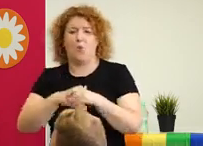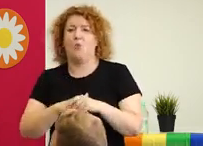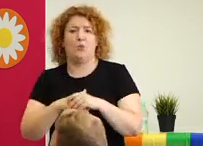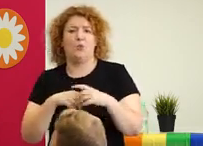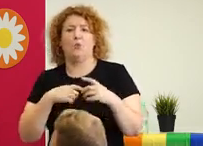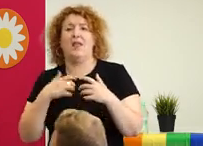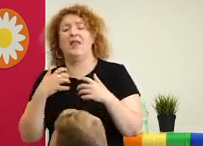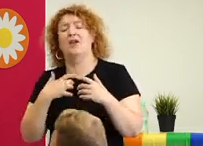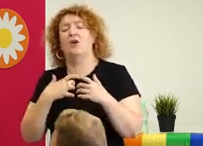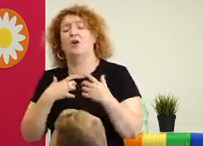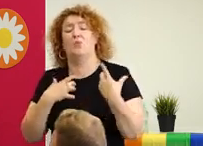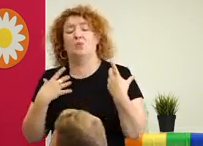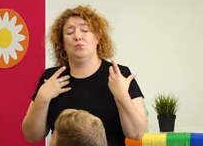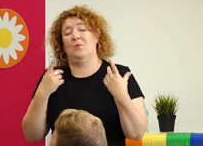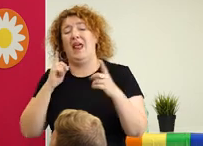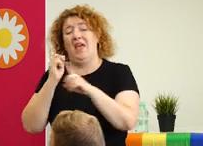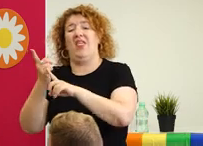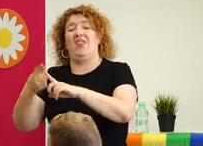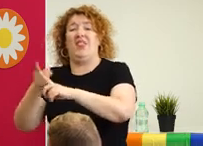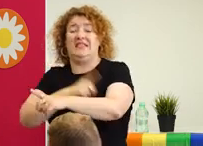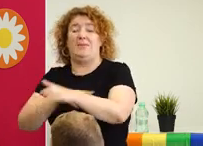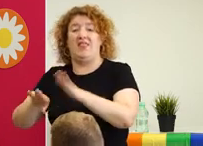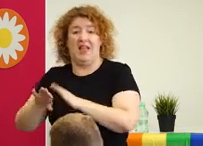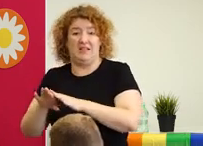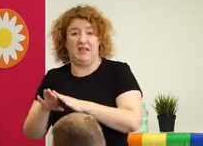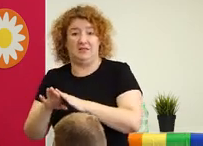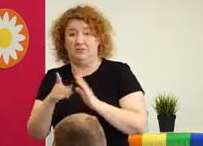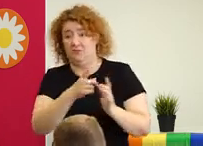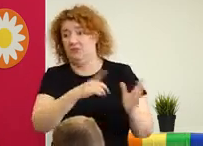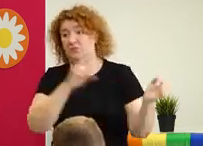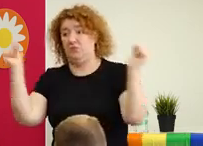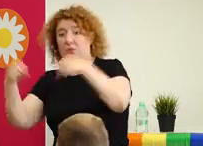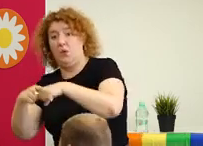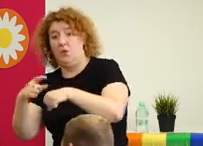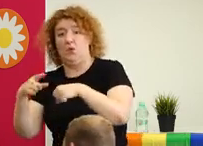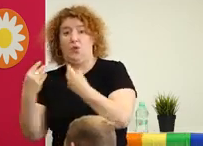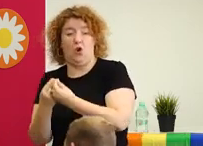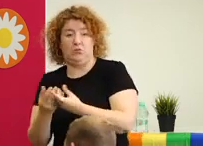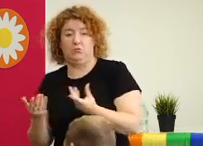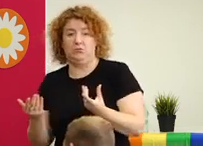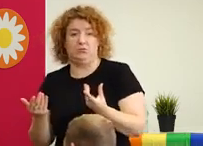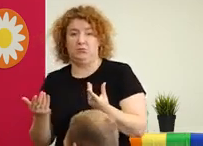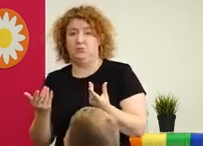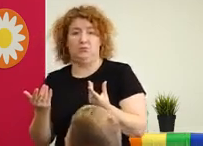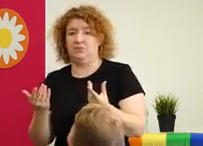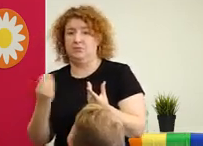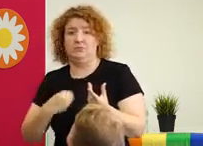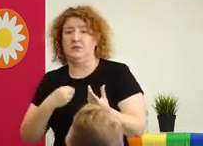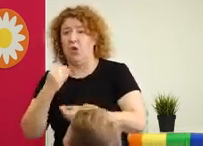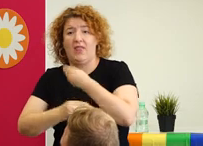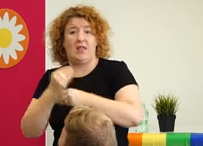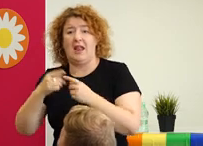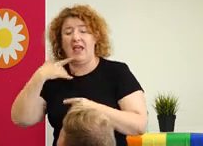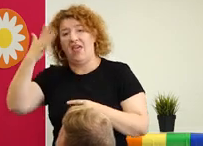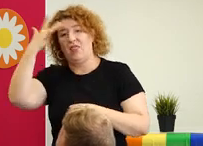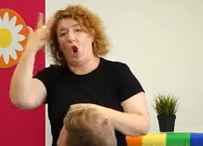Tenemos que saberlo y comunicarlo a nuestros vecinos y vecinas. No se pueden ganar unas elecciones metiendo miedo. Las